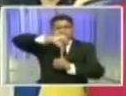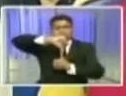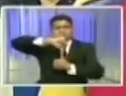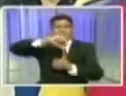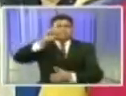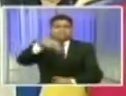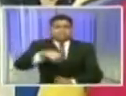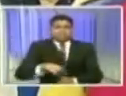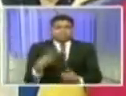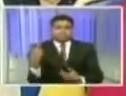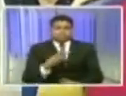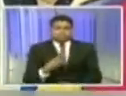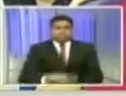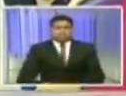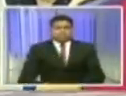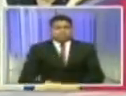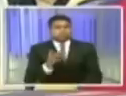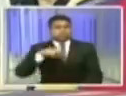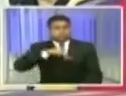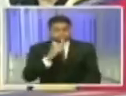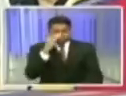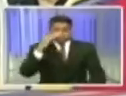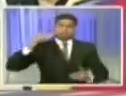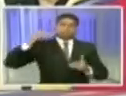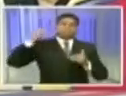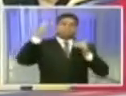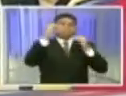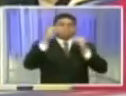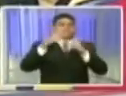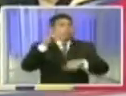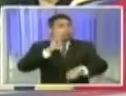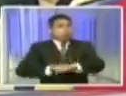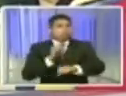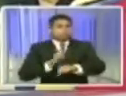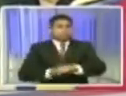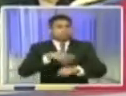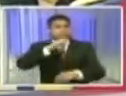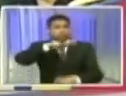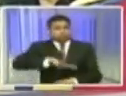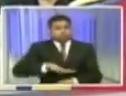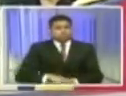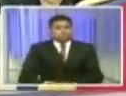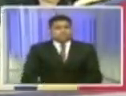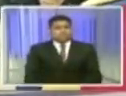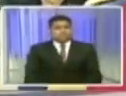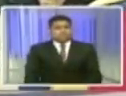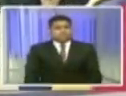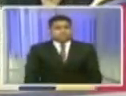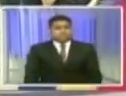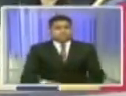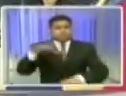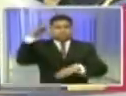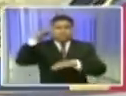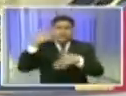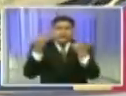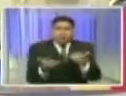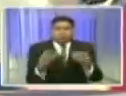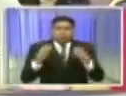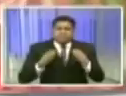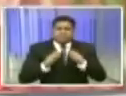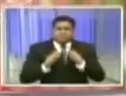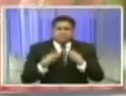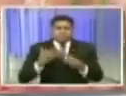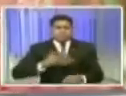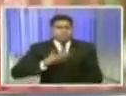Y tenemos que estar a la altura de los tiempos de historia que nos está tocando vivir o que